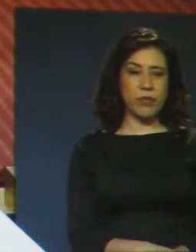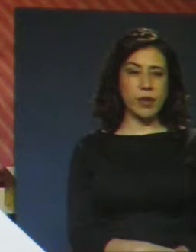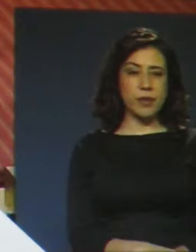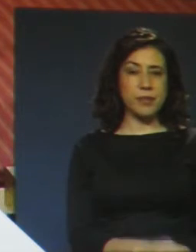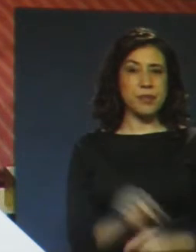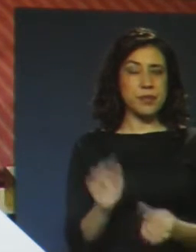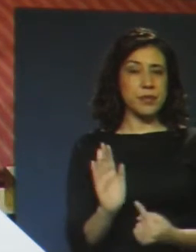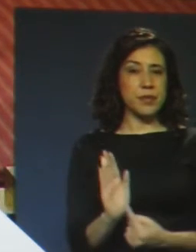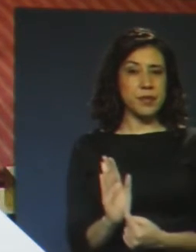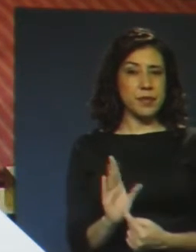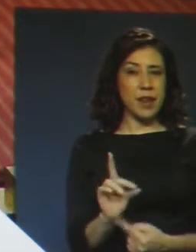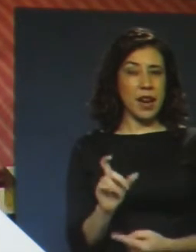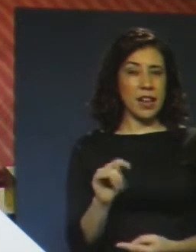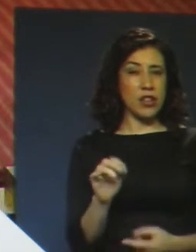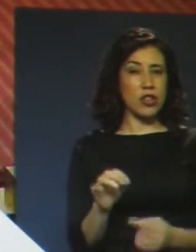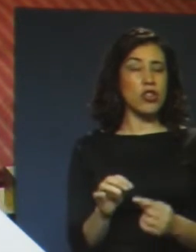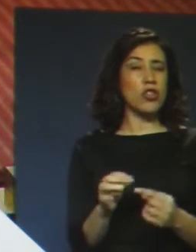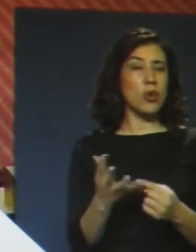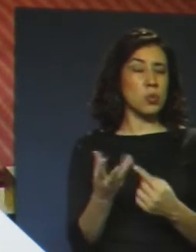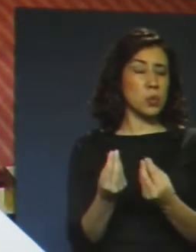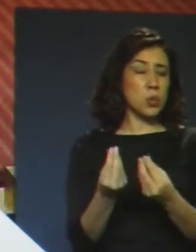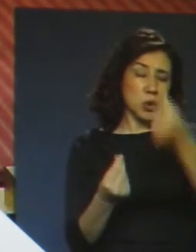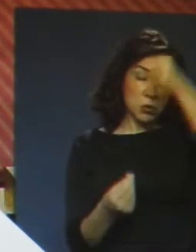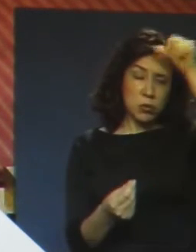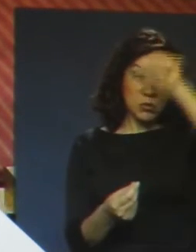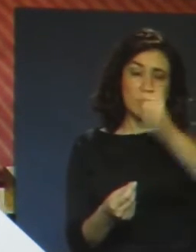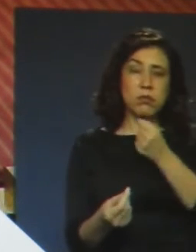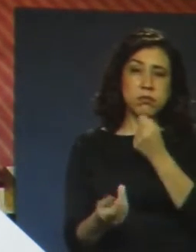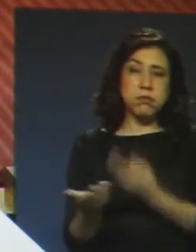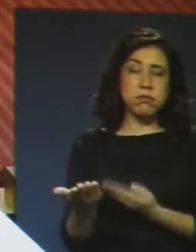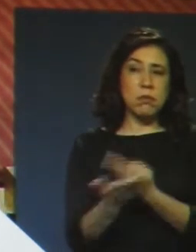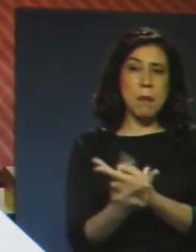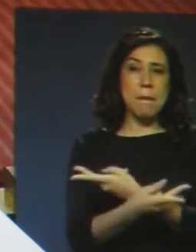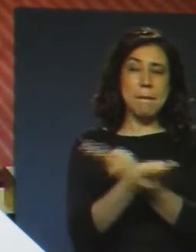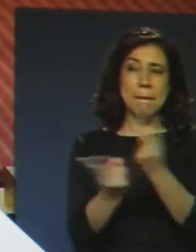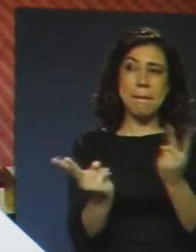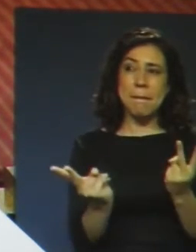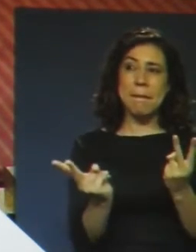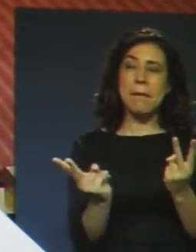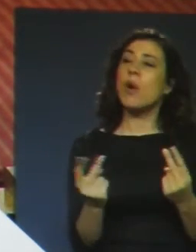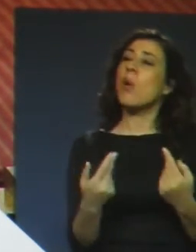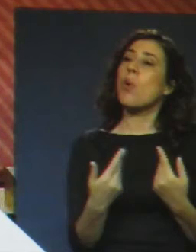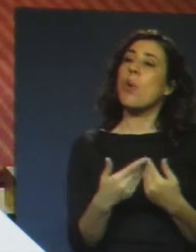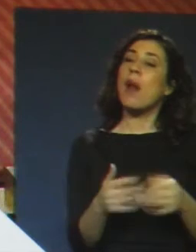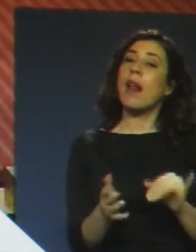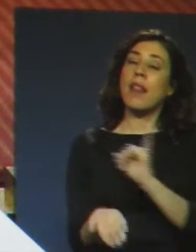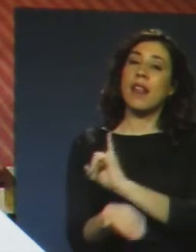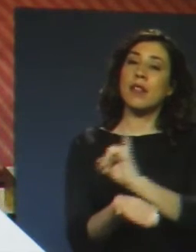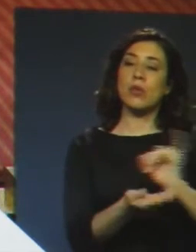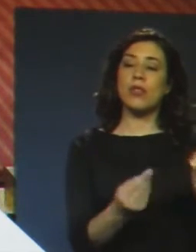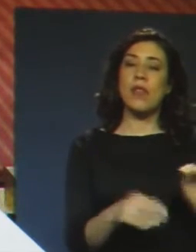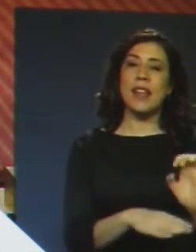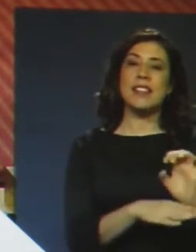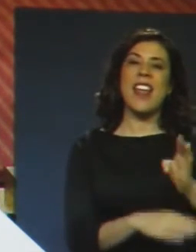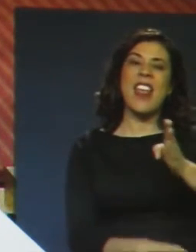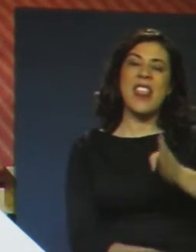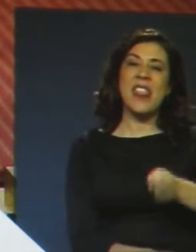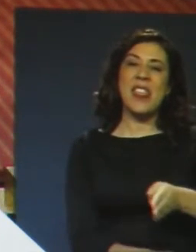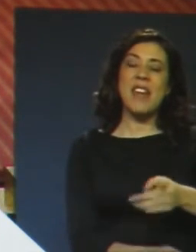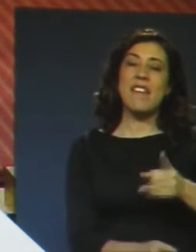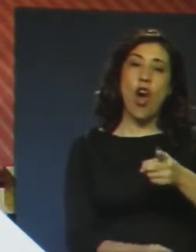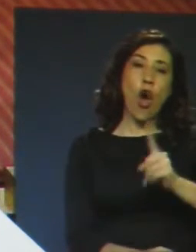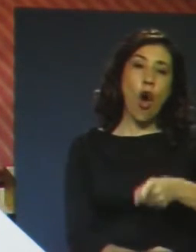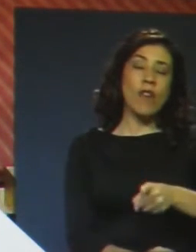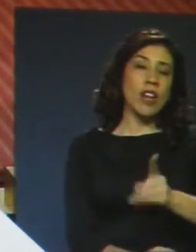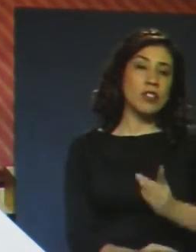estos delitos en su mayoría de acción penal pública, claro está que cualquiera de los órganos del Estado debiera tener obligación